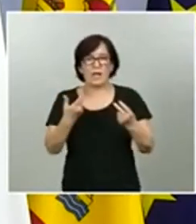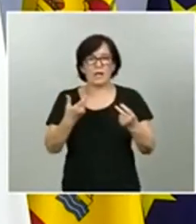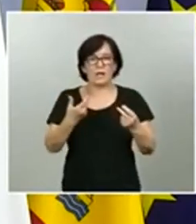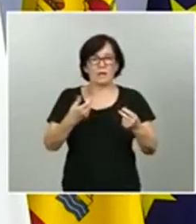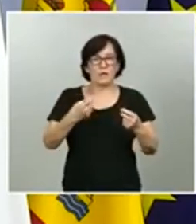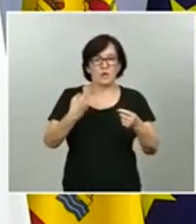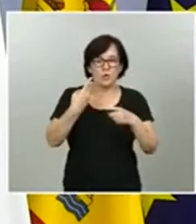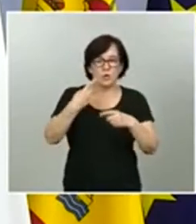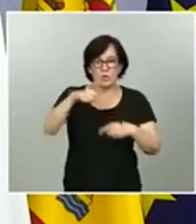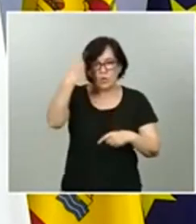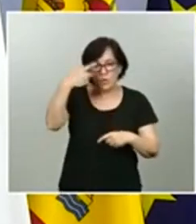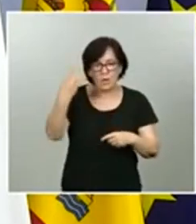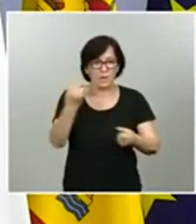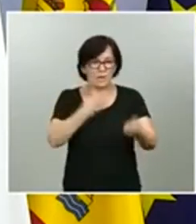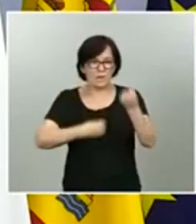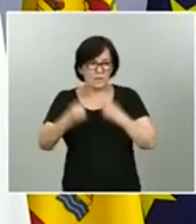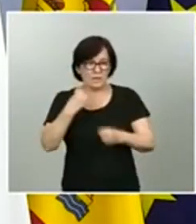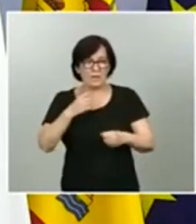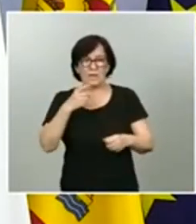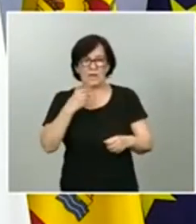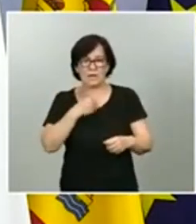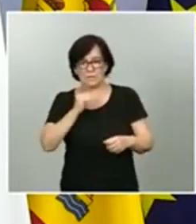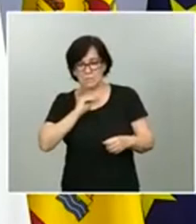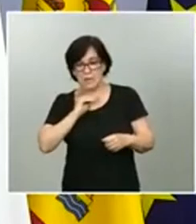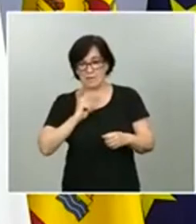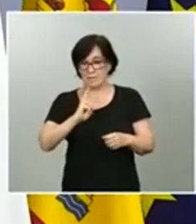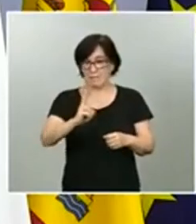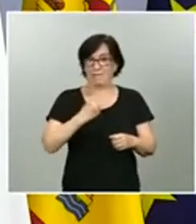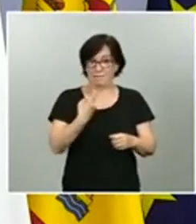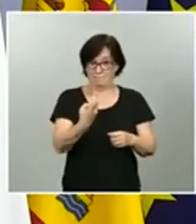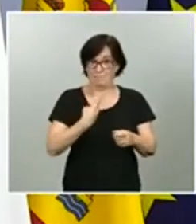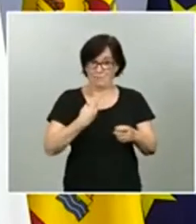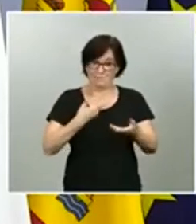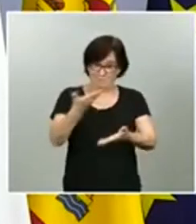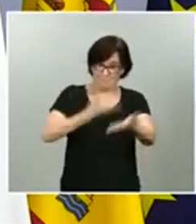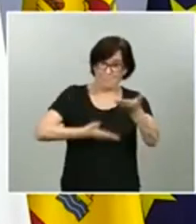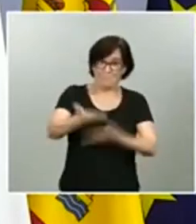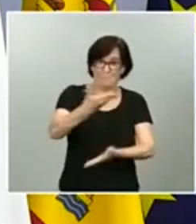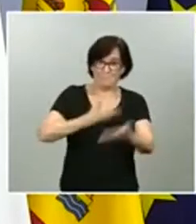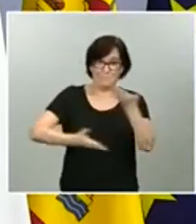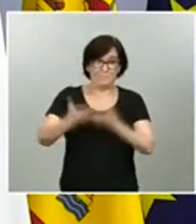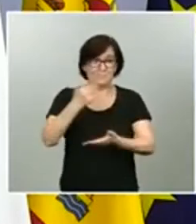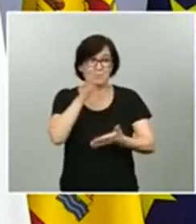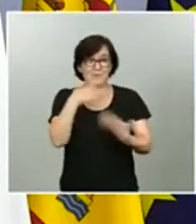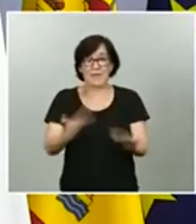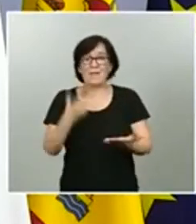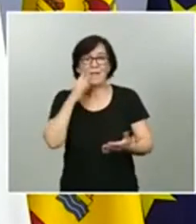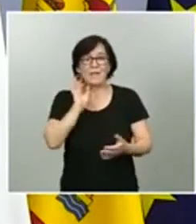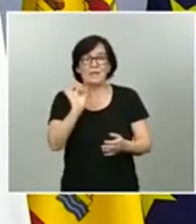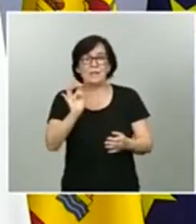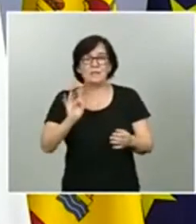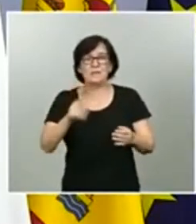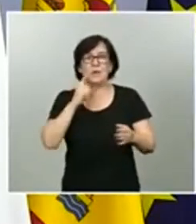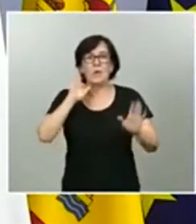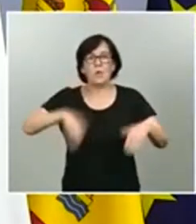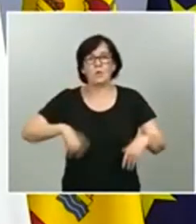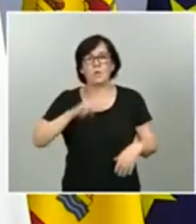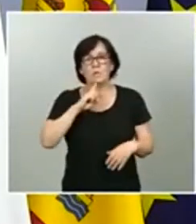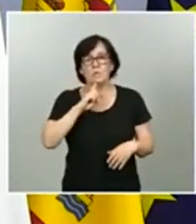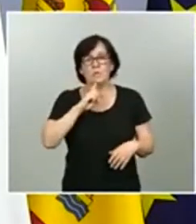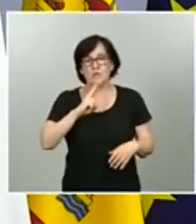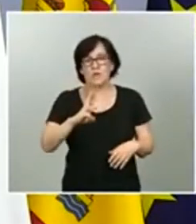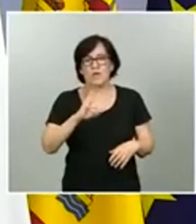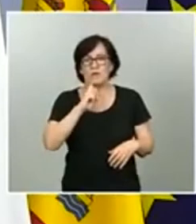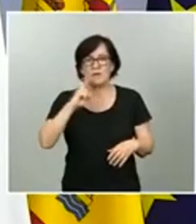tiene España con Italia y Italia con España, desde el punto de vista político, pues es evidente que durante estos últimos años no ha habido